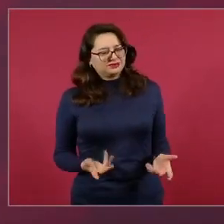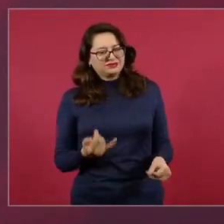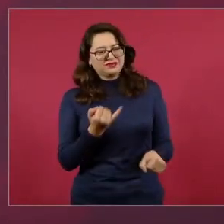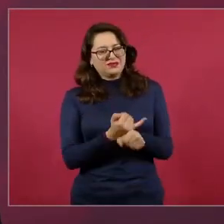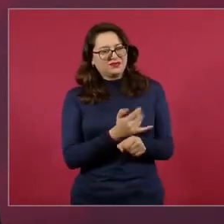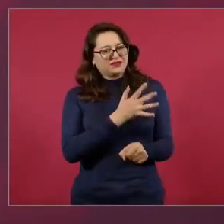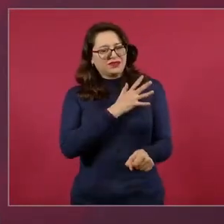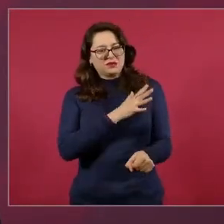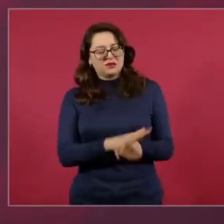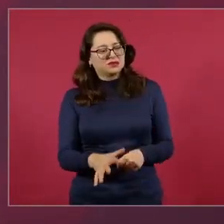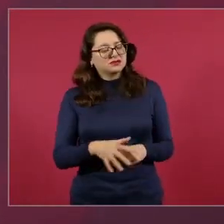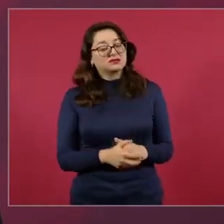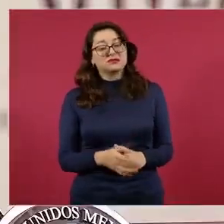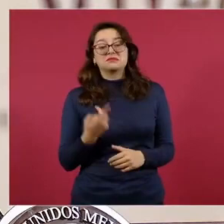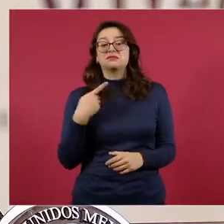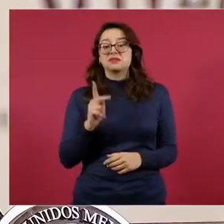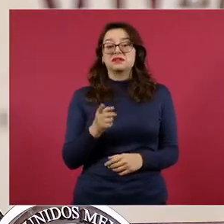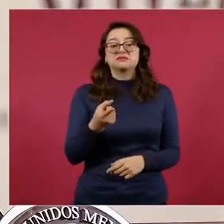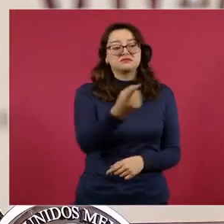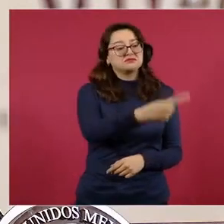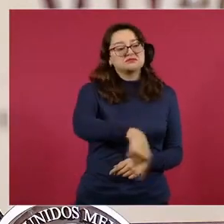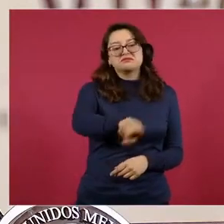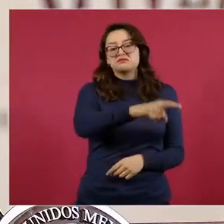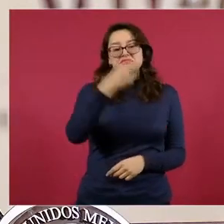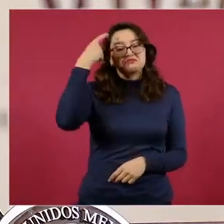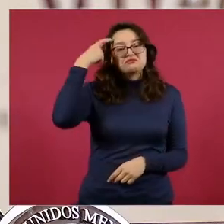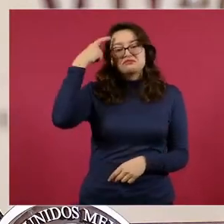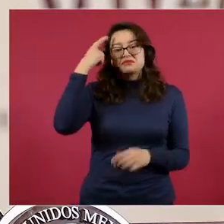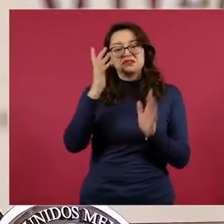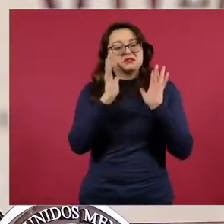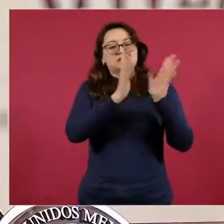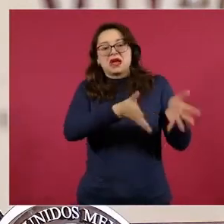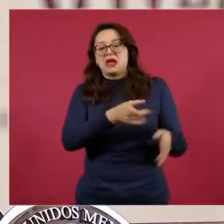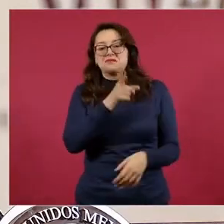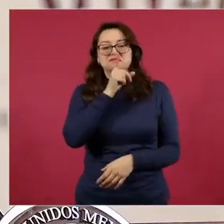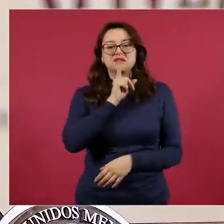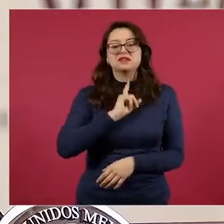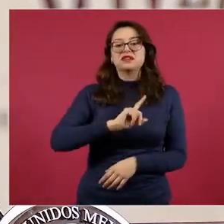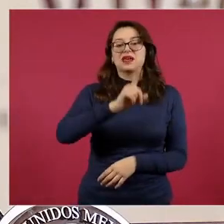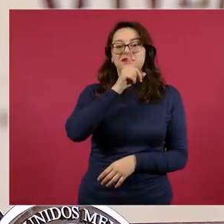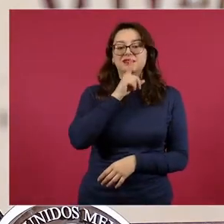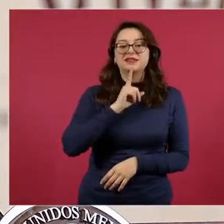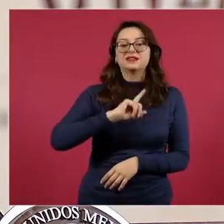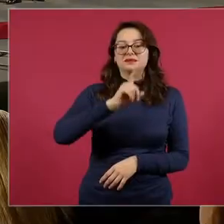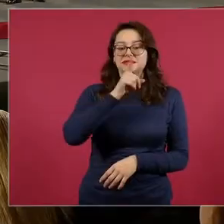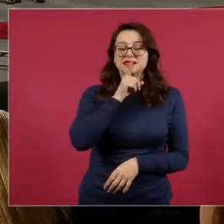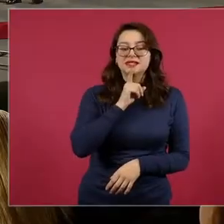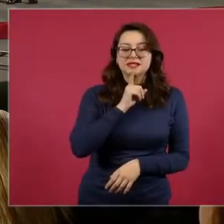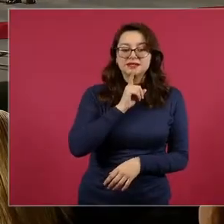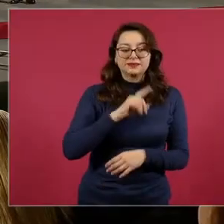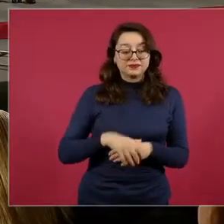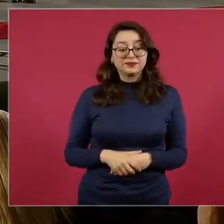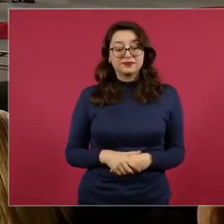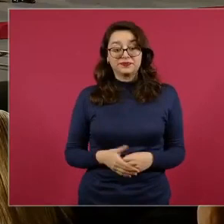cuando se miente tan deliberadamente. Aquí en la pantalla también vamos a ver